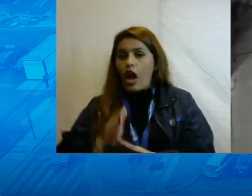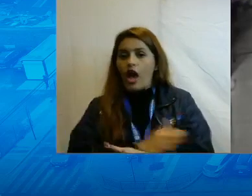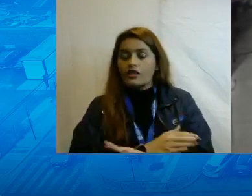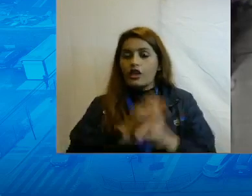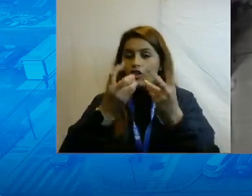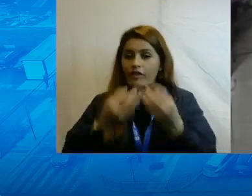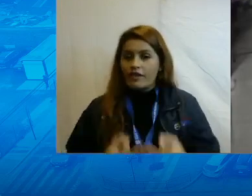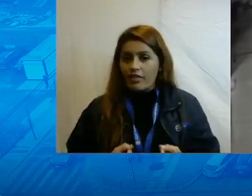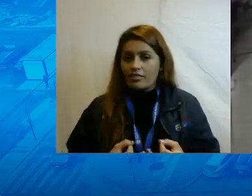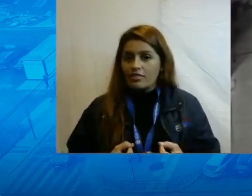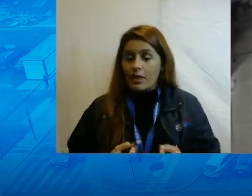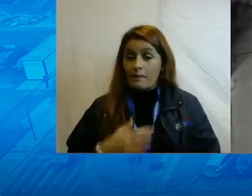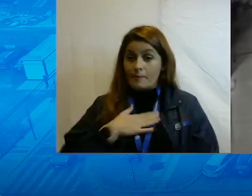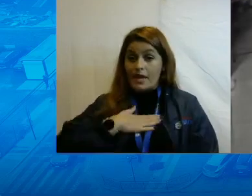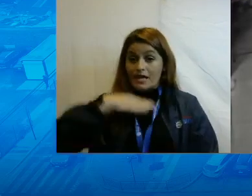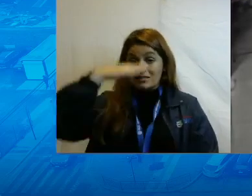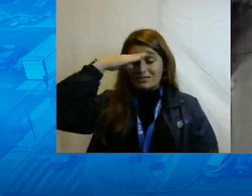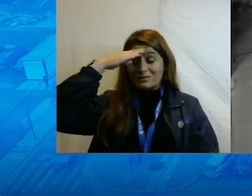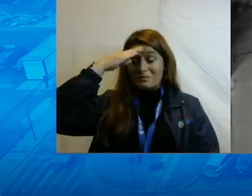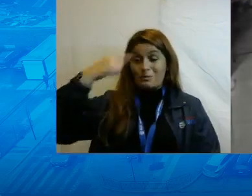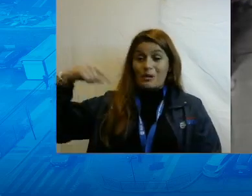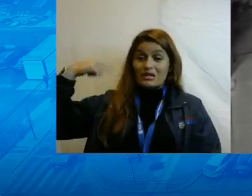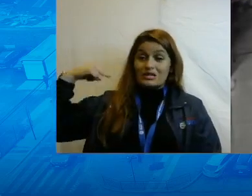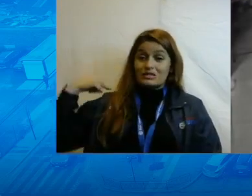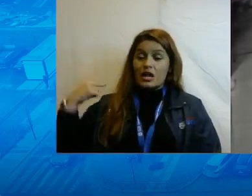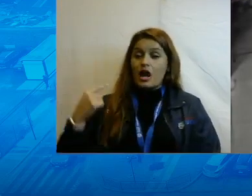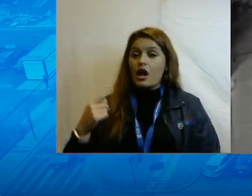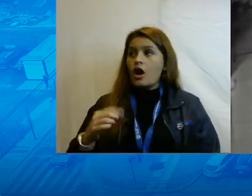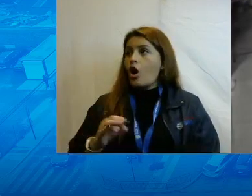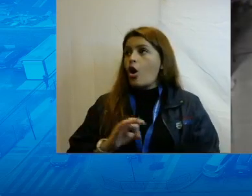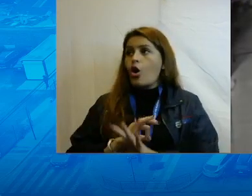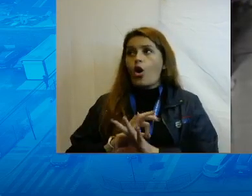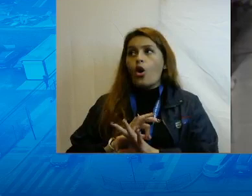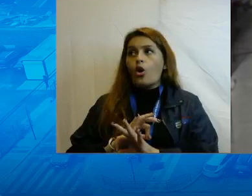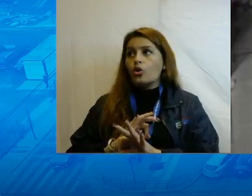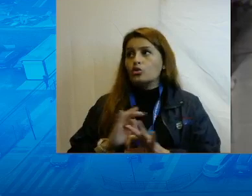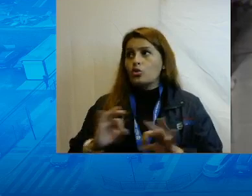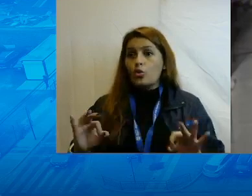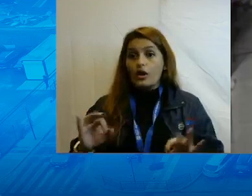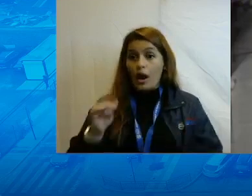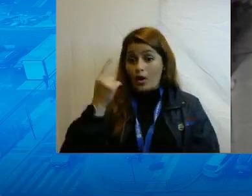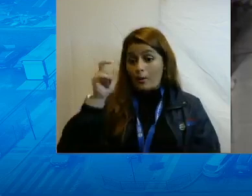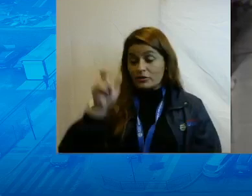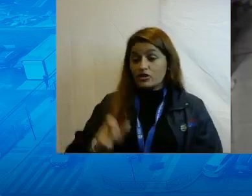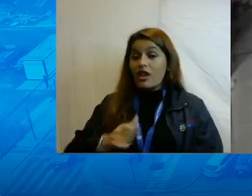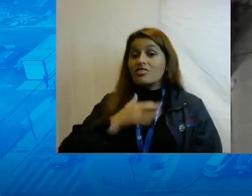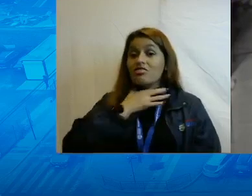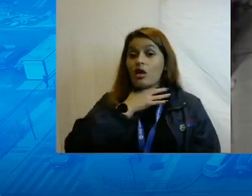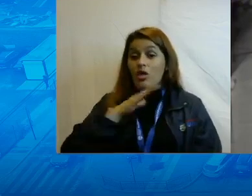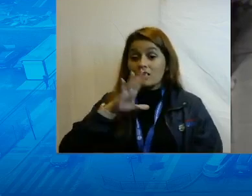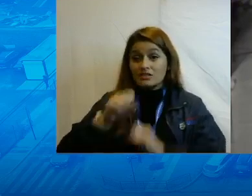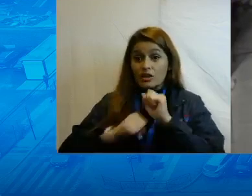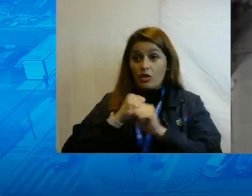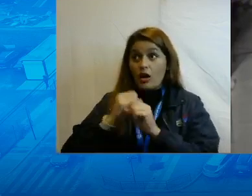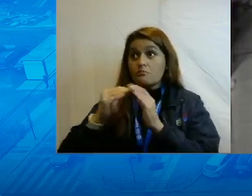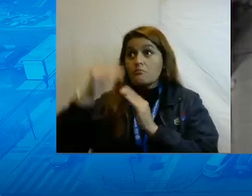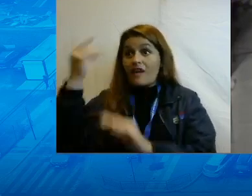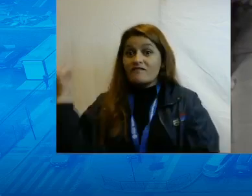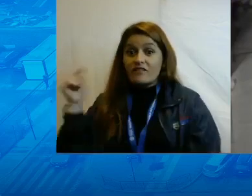contabilidad. En mi experiencia, y hasta el día de hoy, nunca un moroso ha recurrido a pagar por sobre los 5 años.